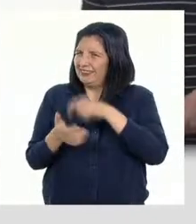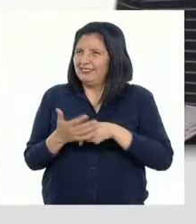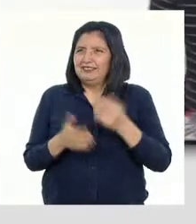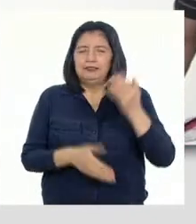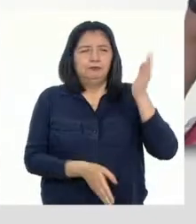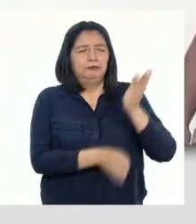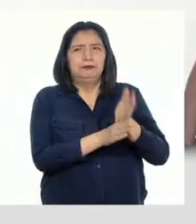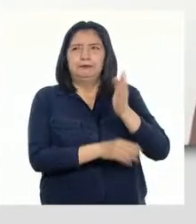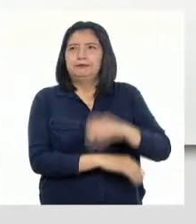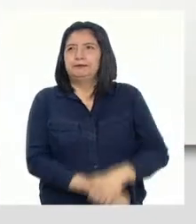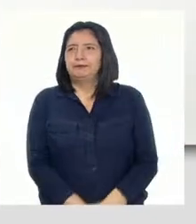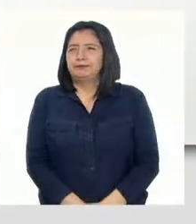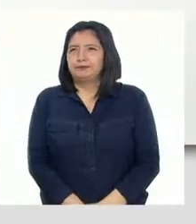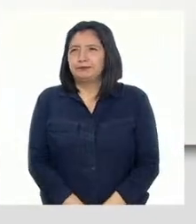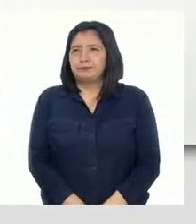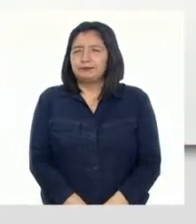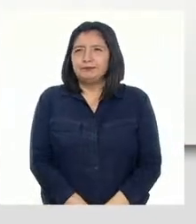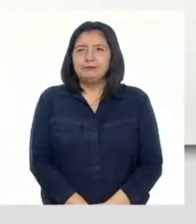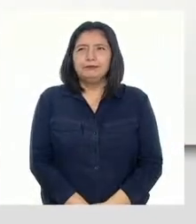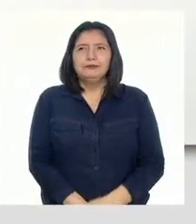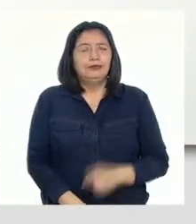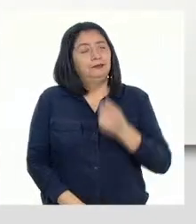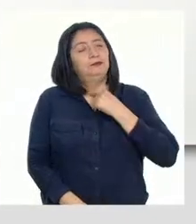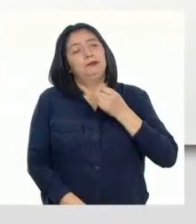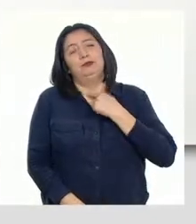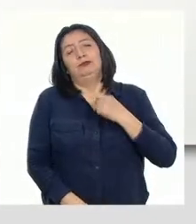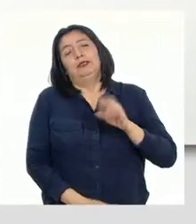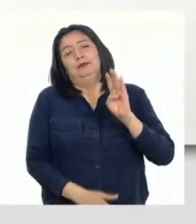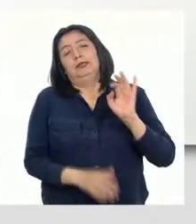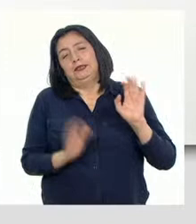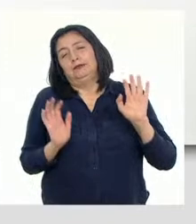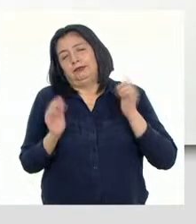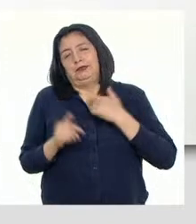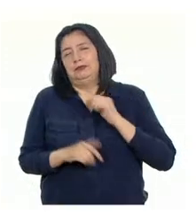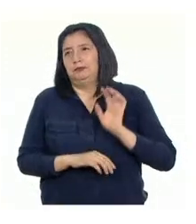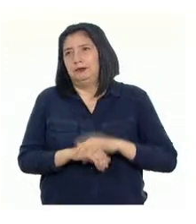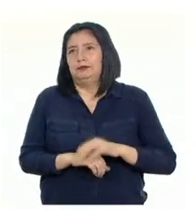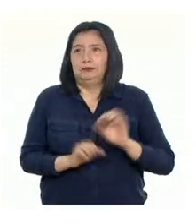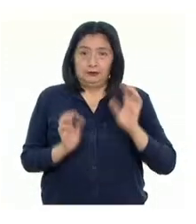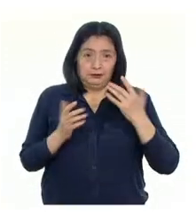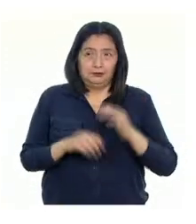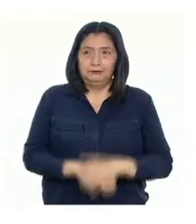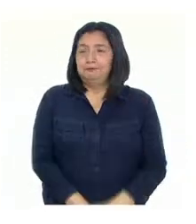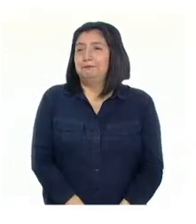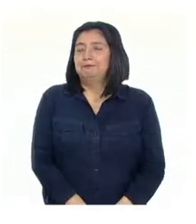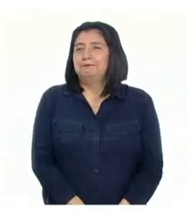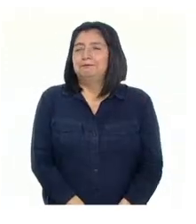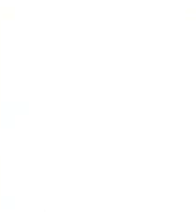Me encantaba Barney, por si acaso. ¿Ah, no?